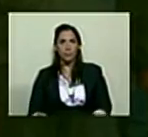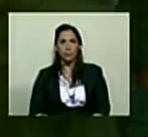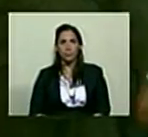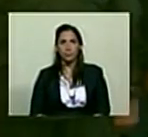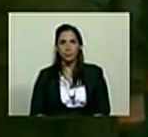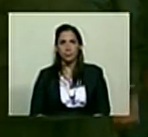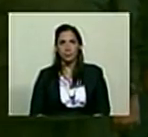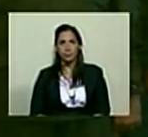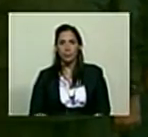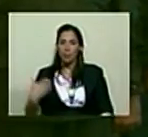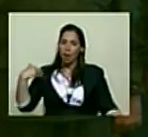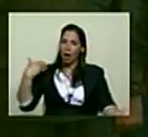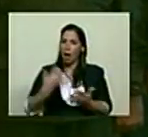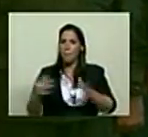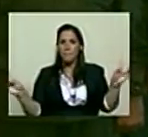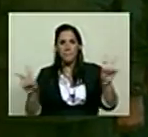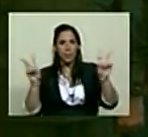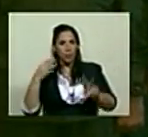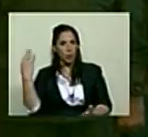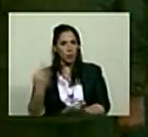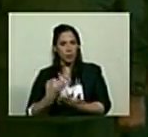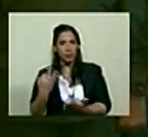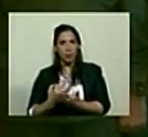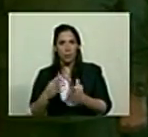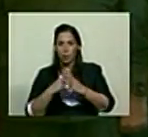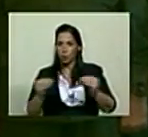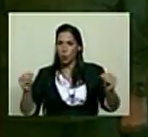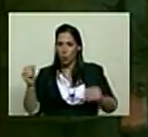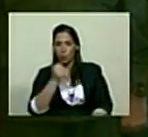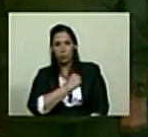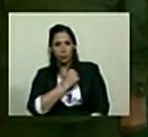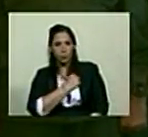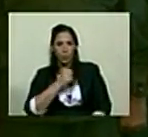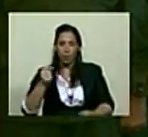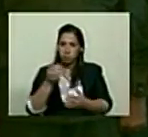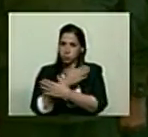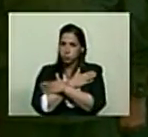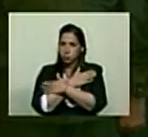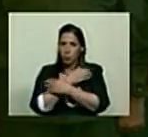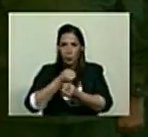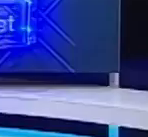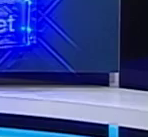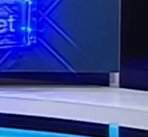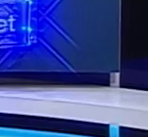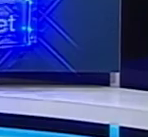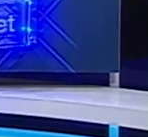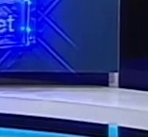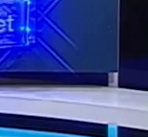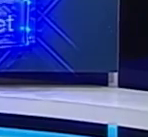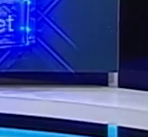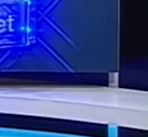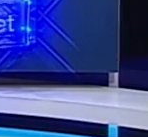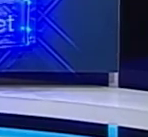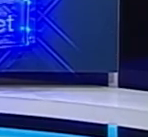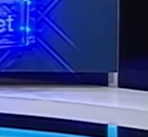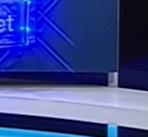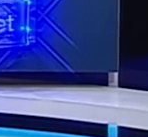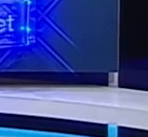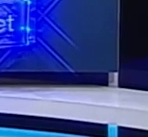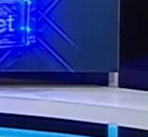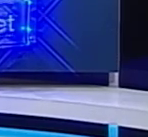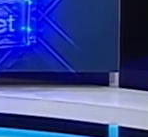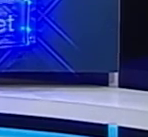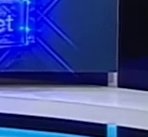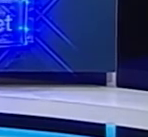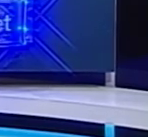venceremos. Hasta la victoria siempre. Es todo, queridos compañeros. Abrazos a todo el pueblo de Venezuela. Amigos, hasta aquí la presente